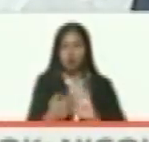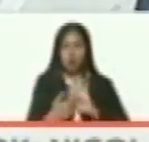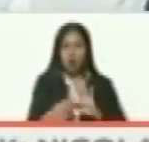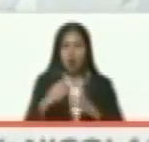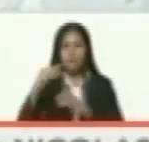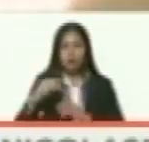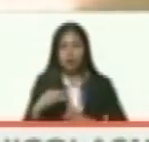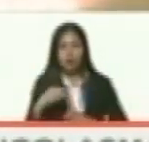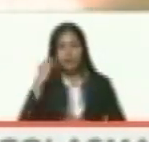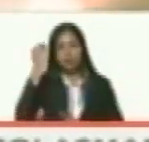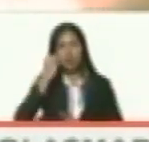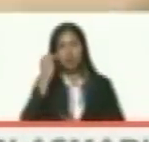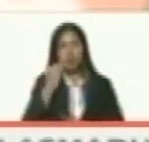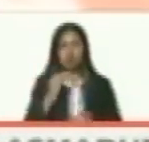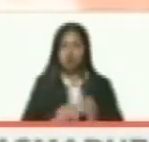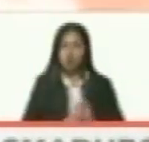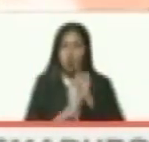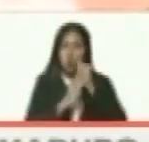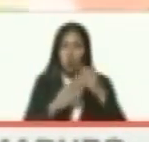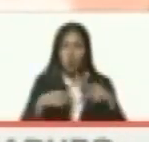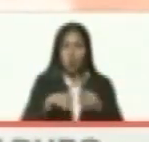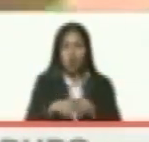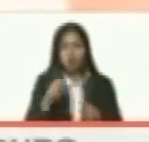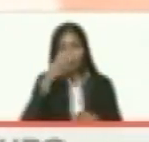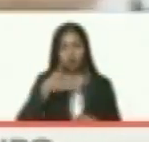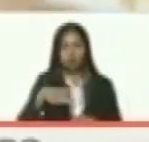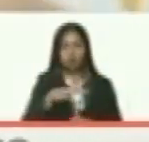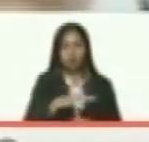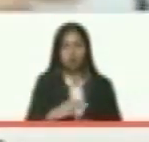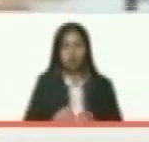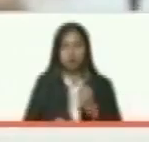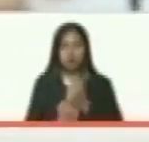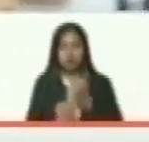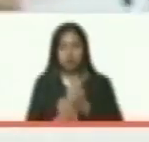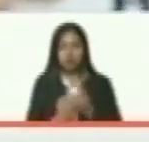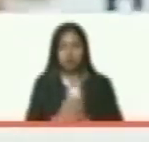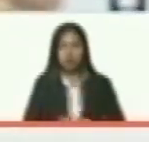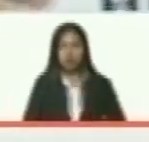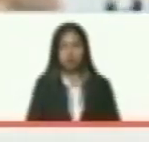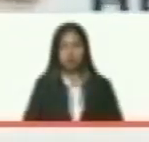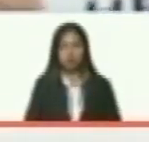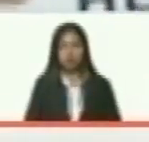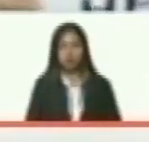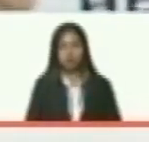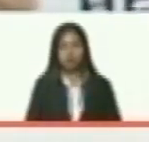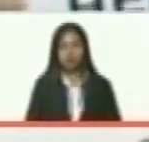el pensamiento de los líderes del pueblo en sus bases.